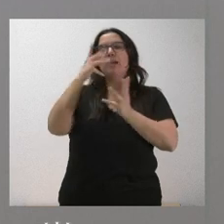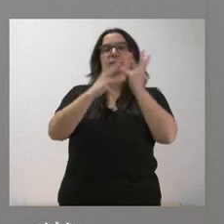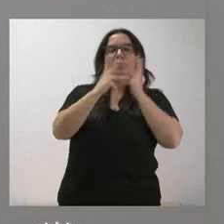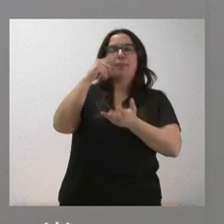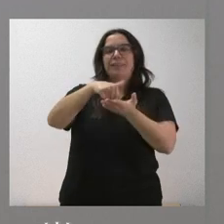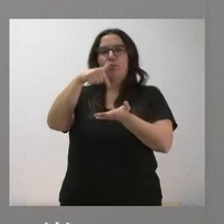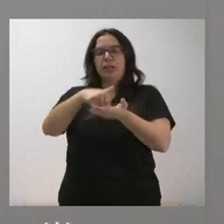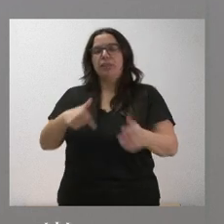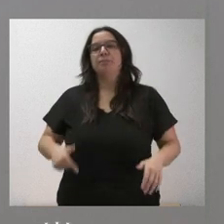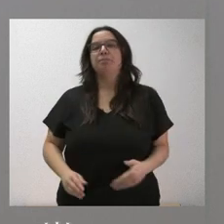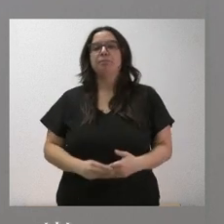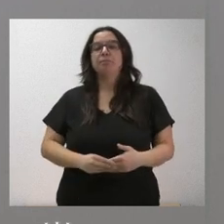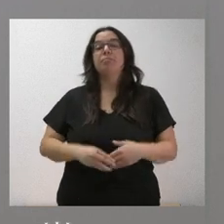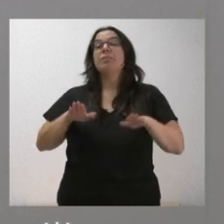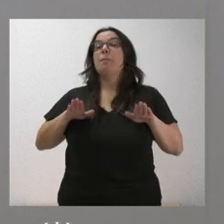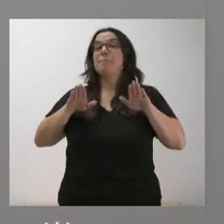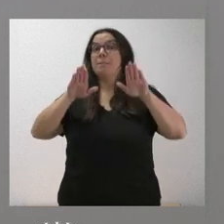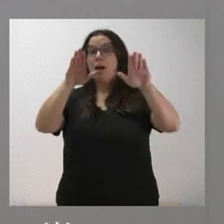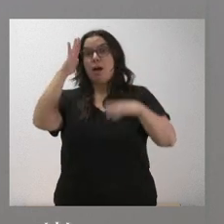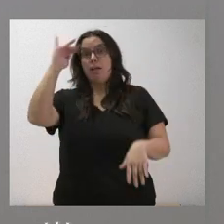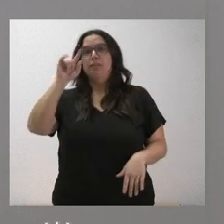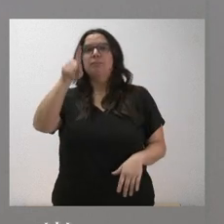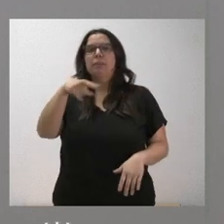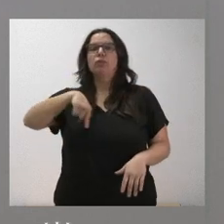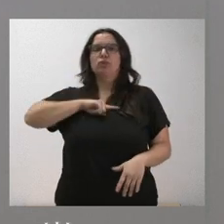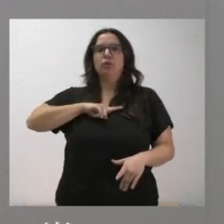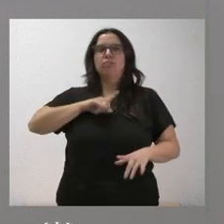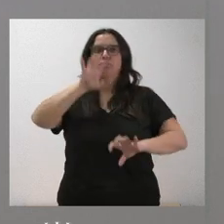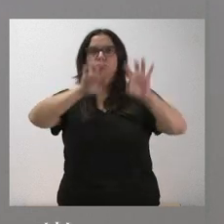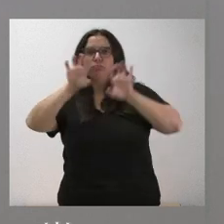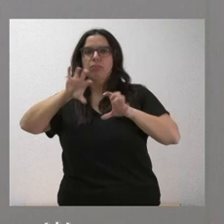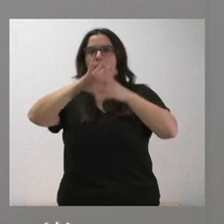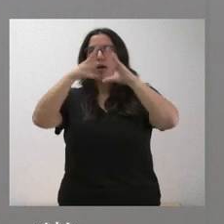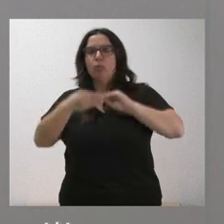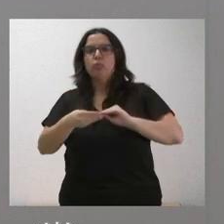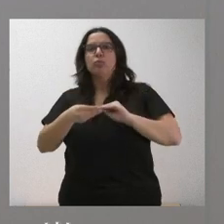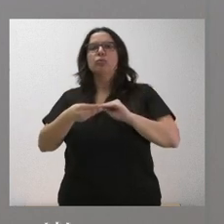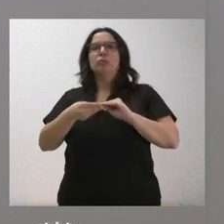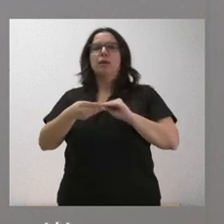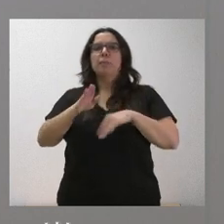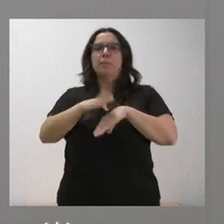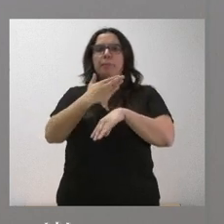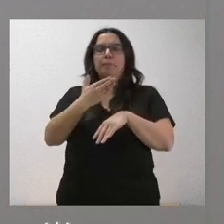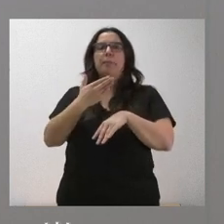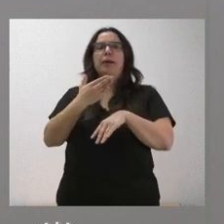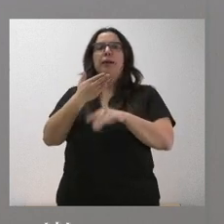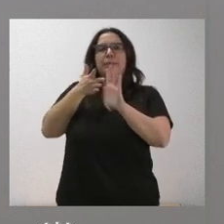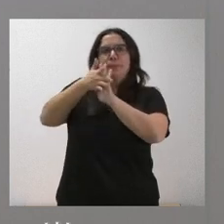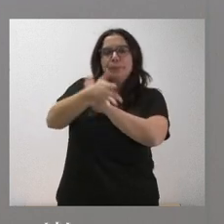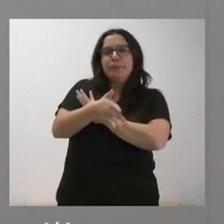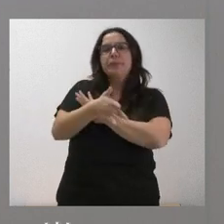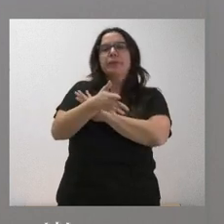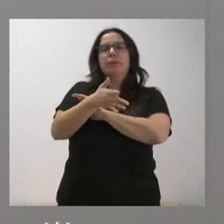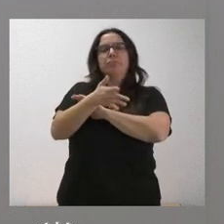paralelamente estamos concluyendo ya todo lo que tiene que ver con los ajustes para la definición de los estados